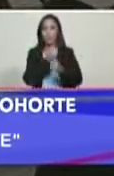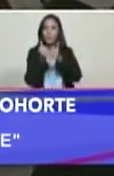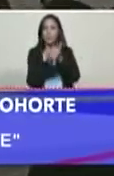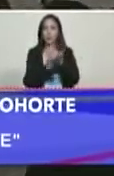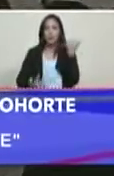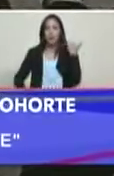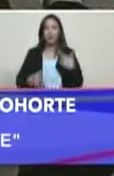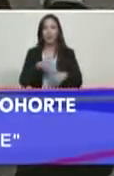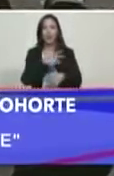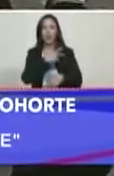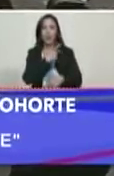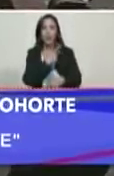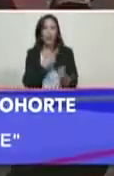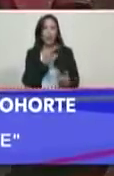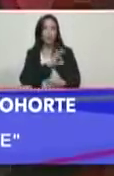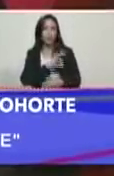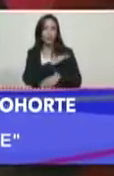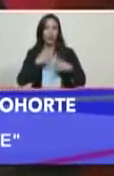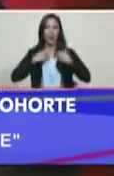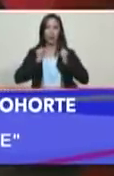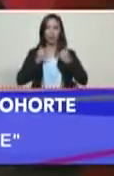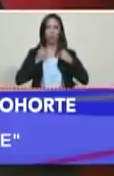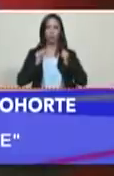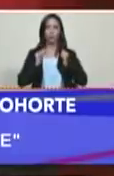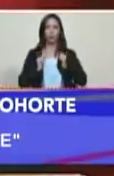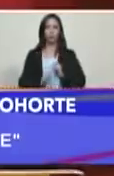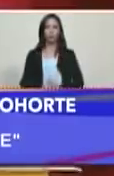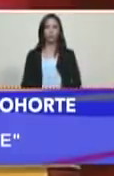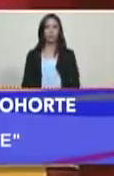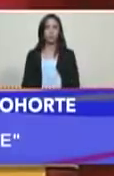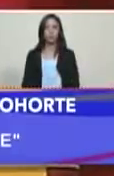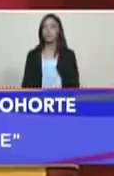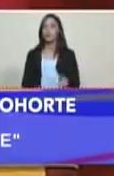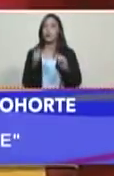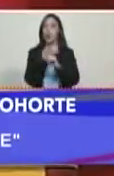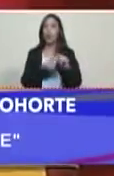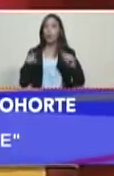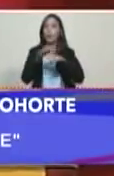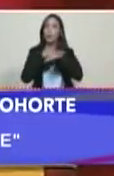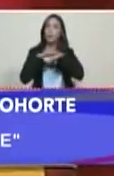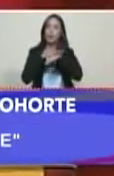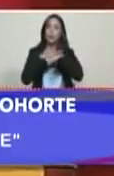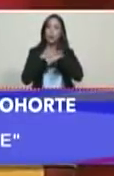ciudadano Ubel Roa, ministro de Educación Universitaria,